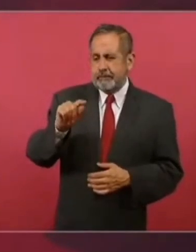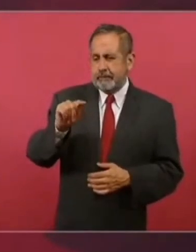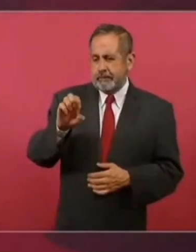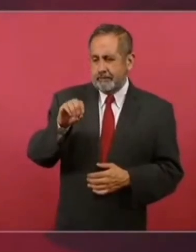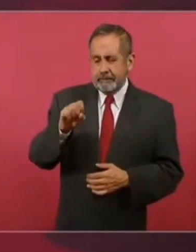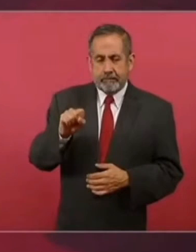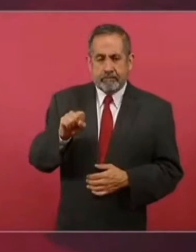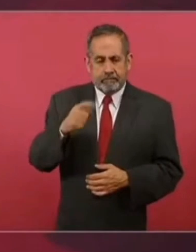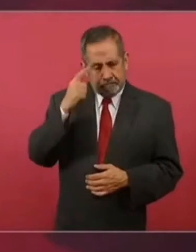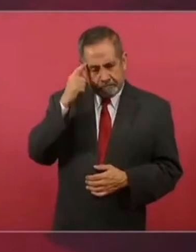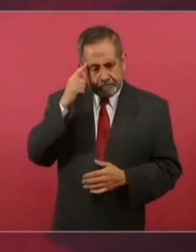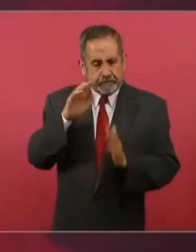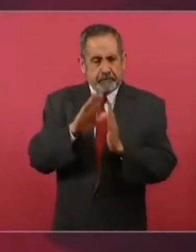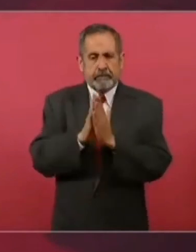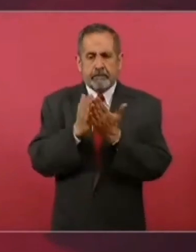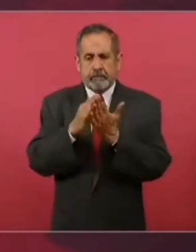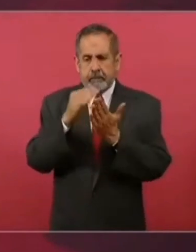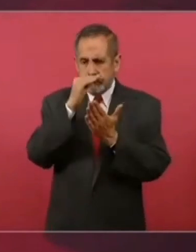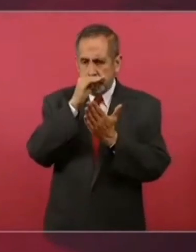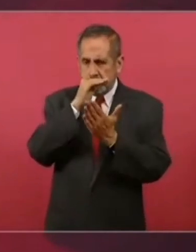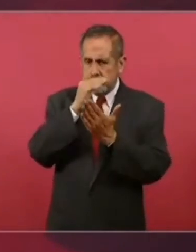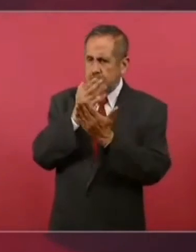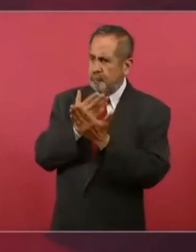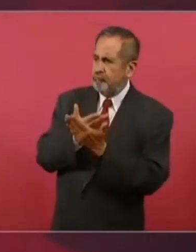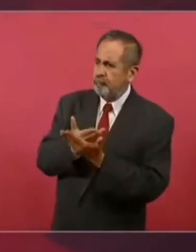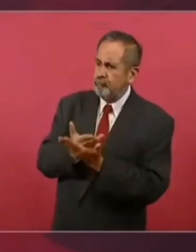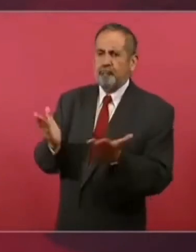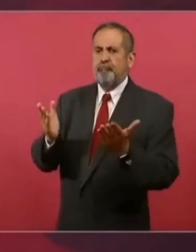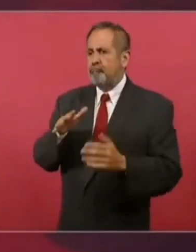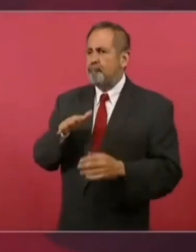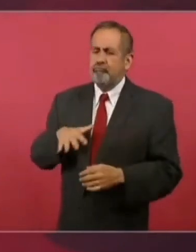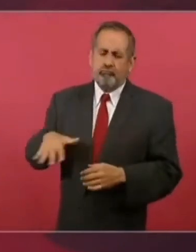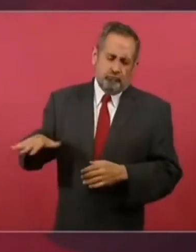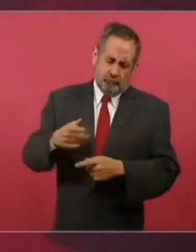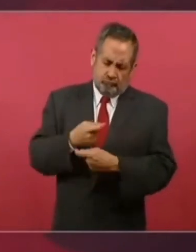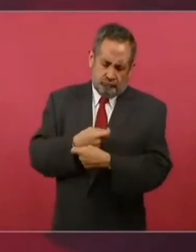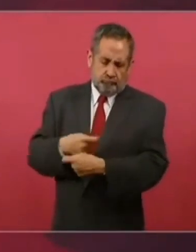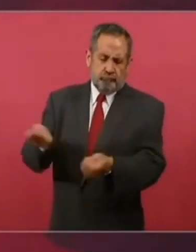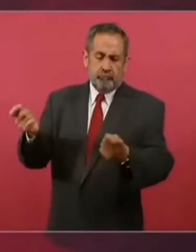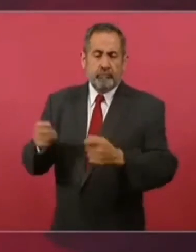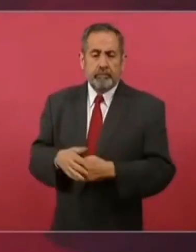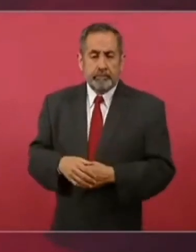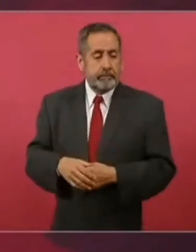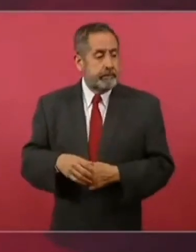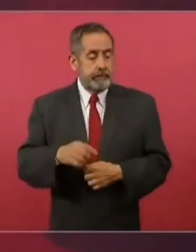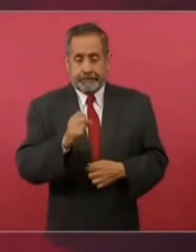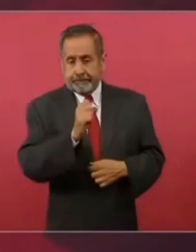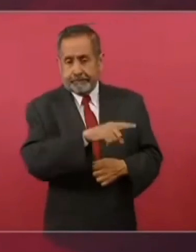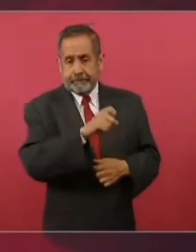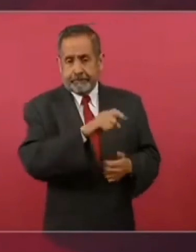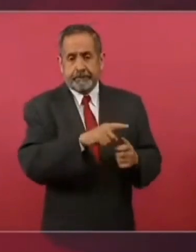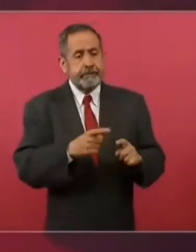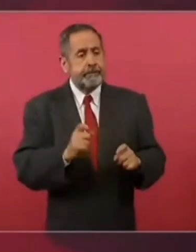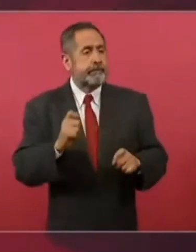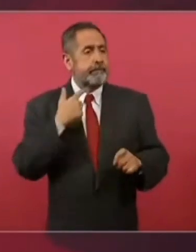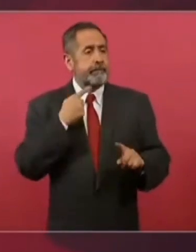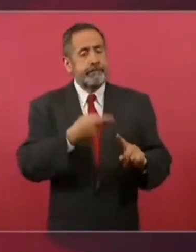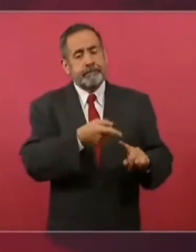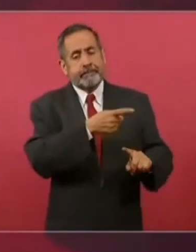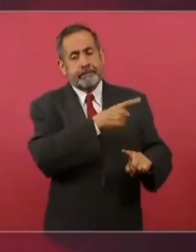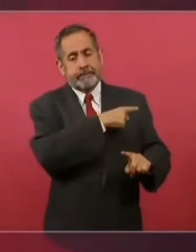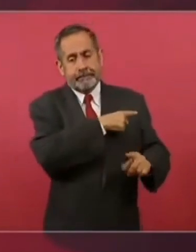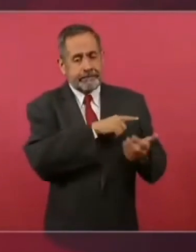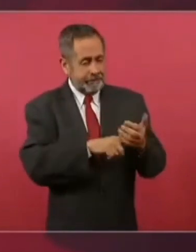decidió entregar de manera gratuita los libros de texto, los mismos, los antepasados